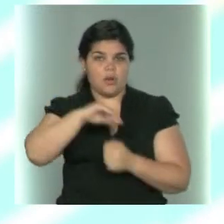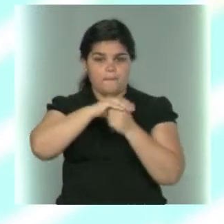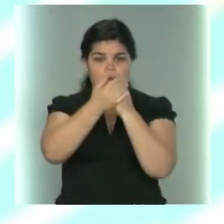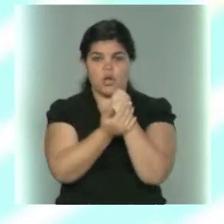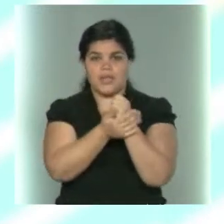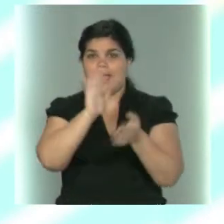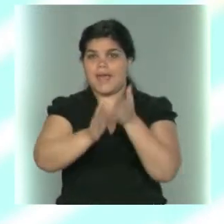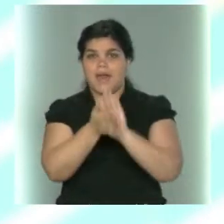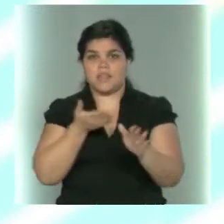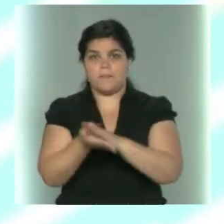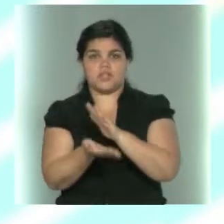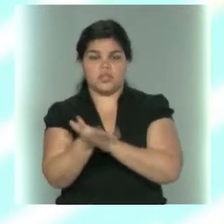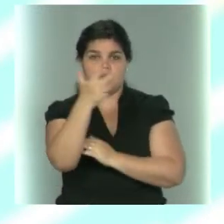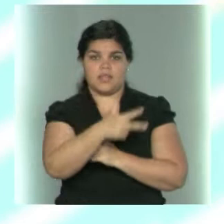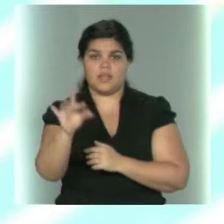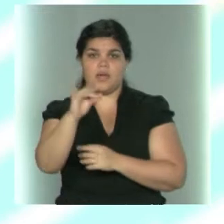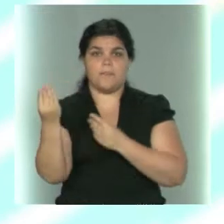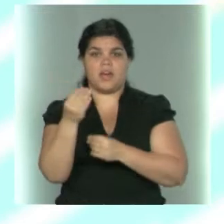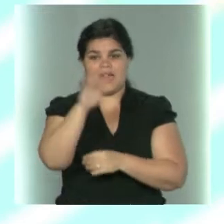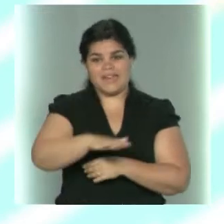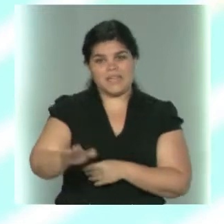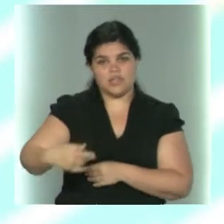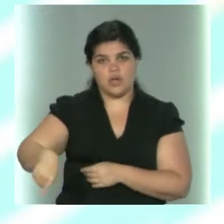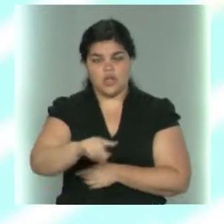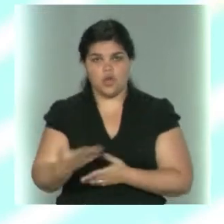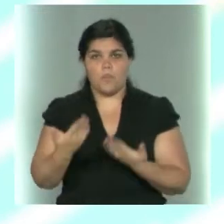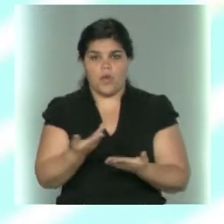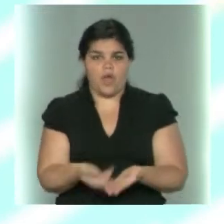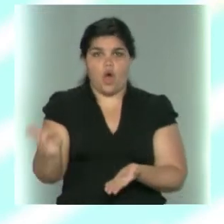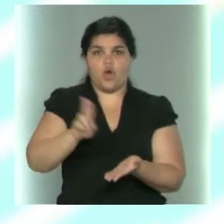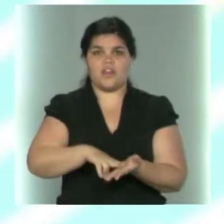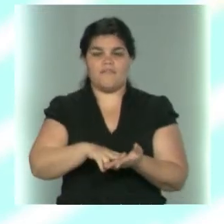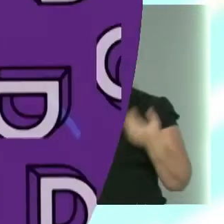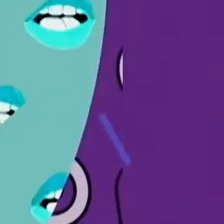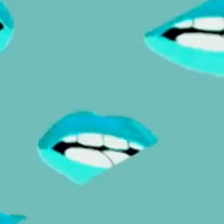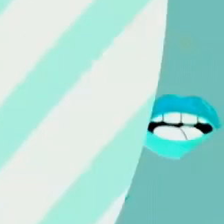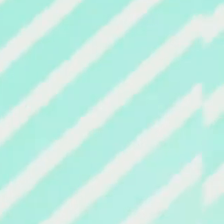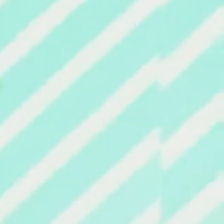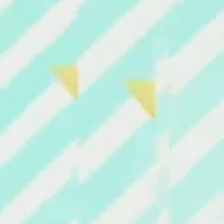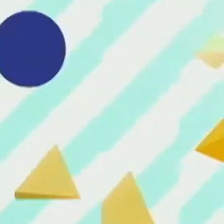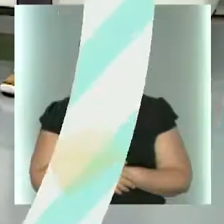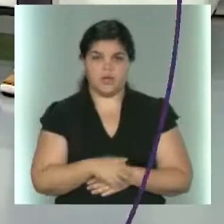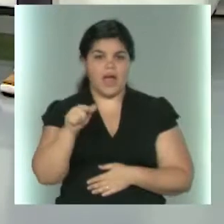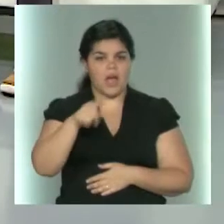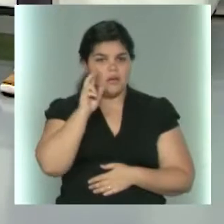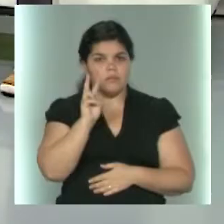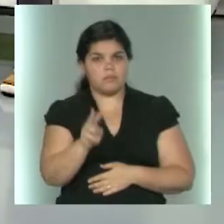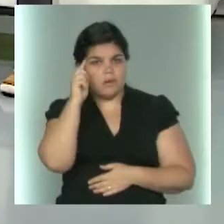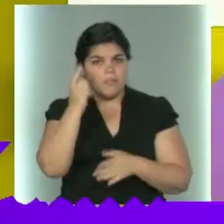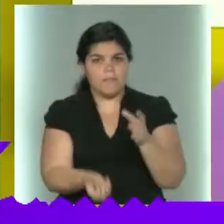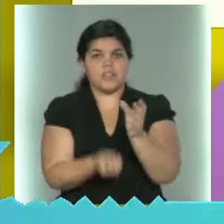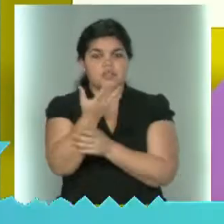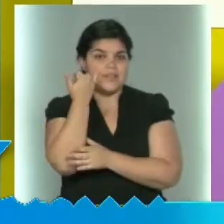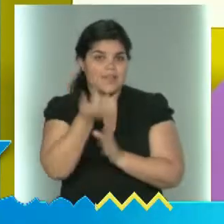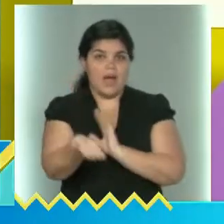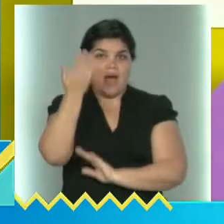gratuitas con una impresora 3D para que varios niños vuelvan a hacer deporte. Bueno, y ahí estamos viendo invenciones o cosas que ya se inventaron,